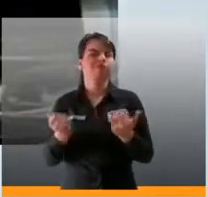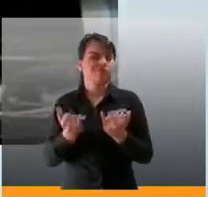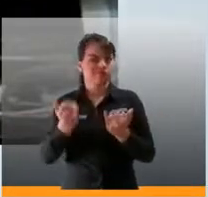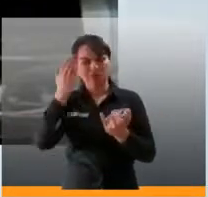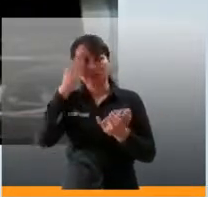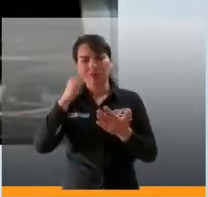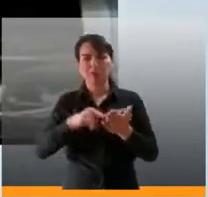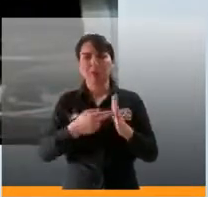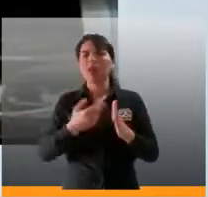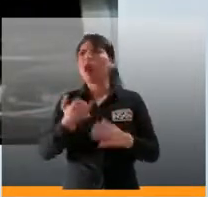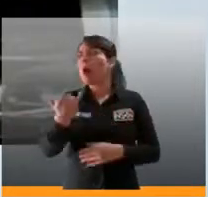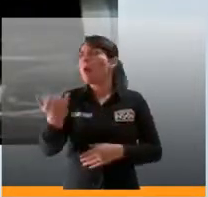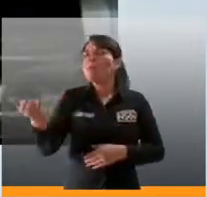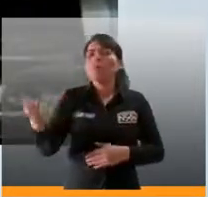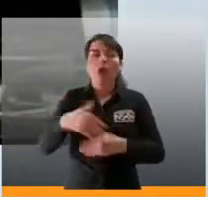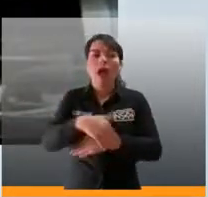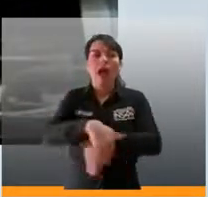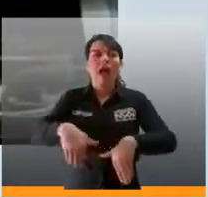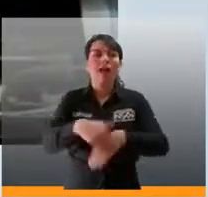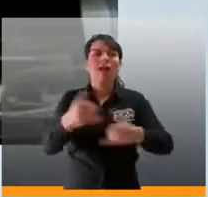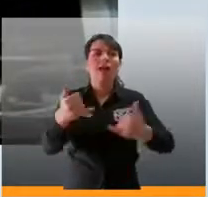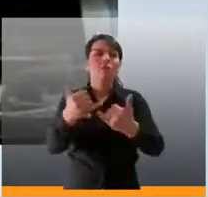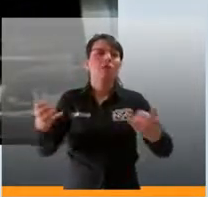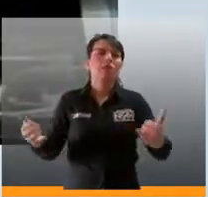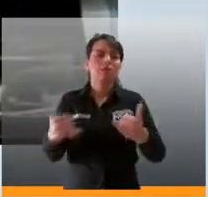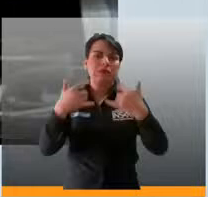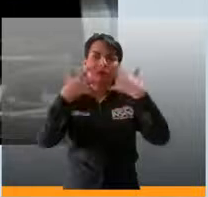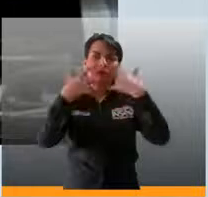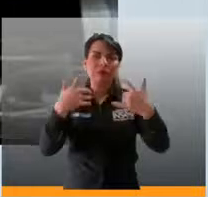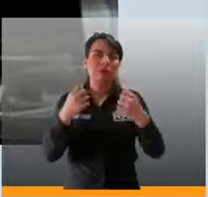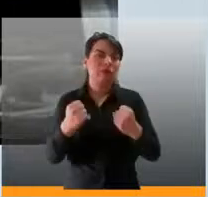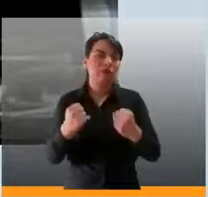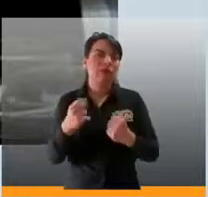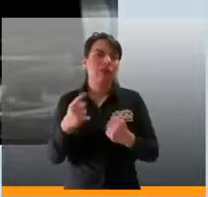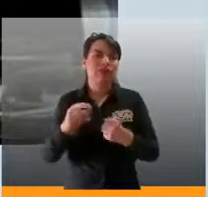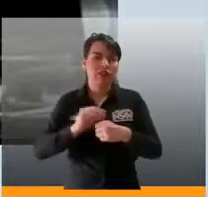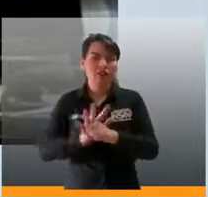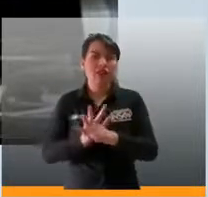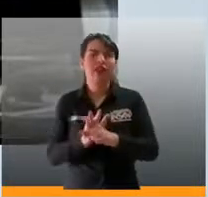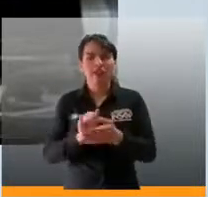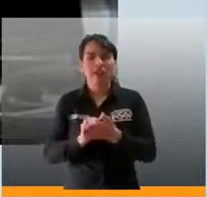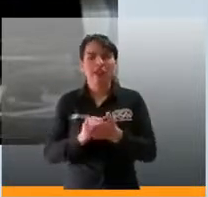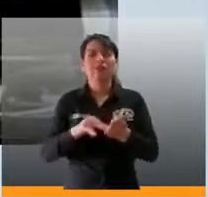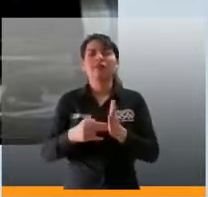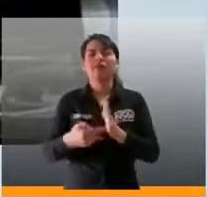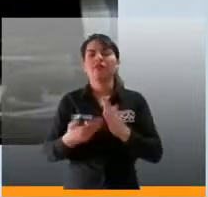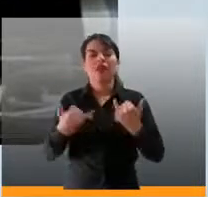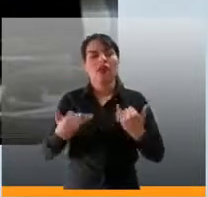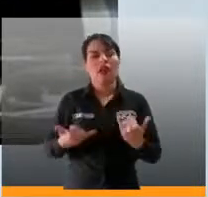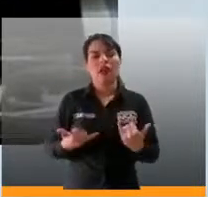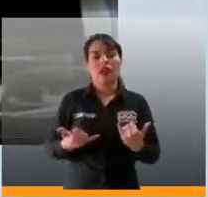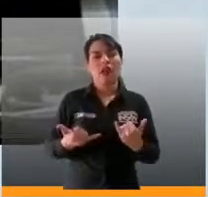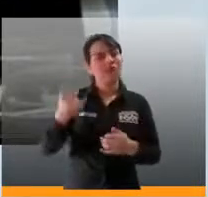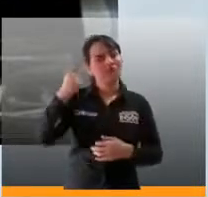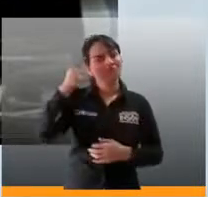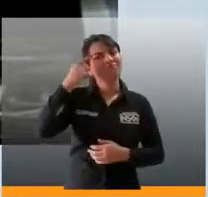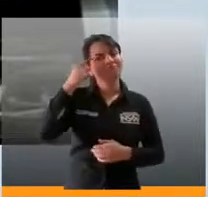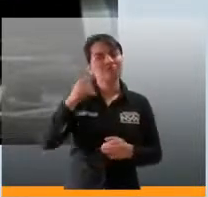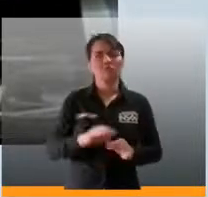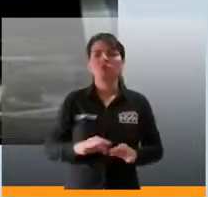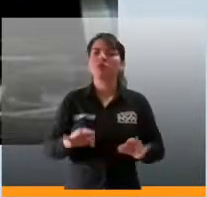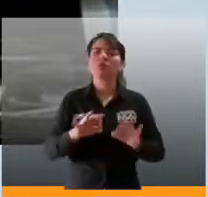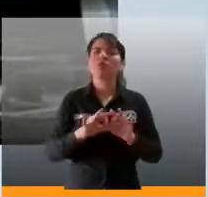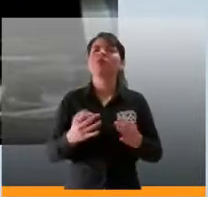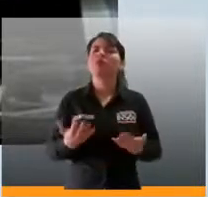suelto y tremendamente agresivo, nos ha llevado a clarificar muy bien